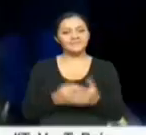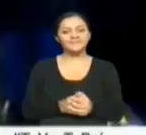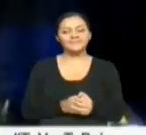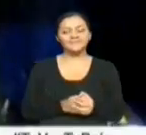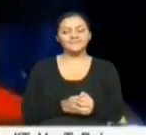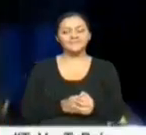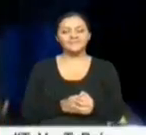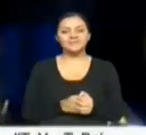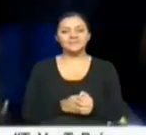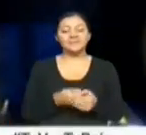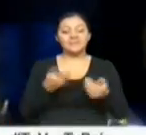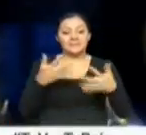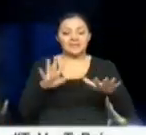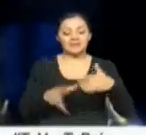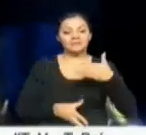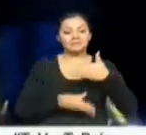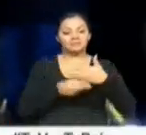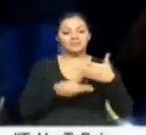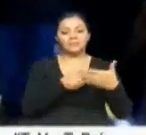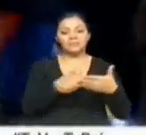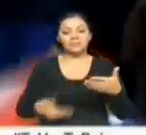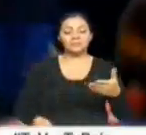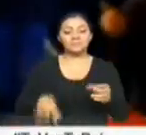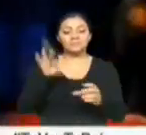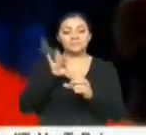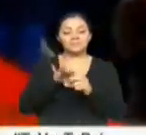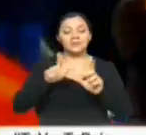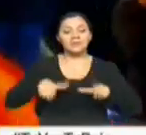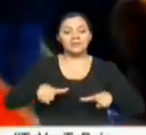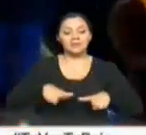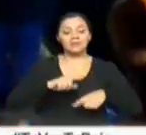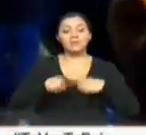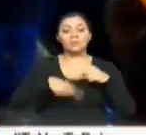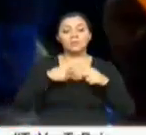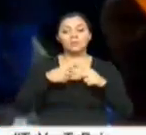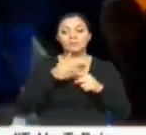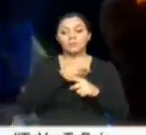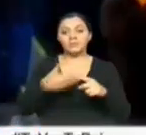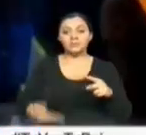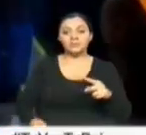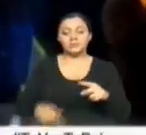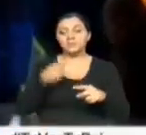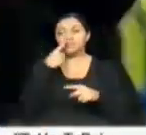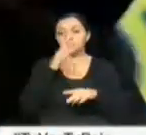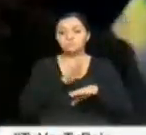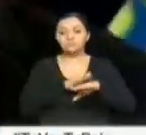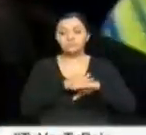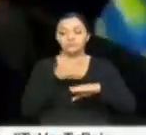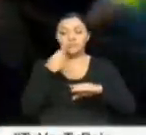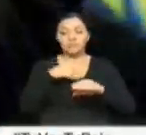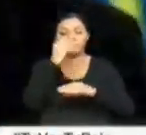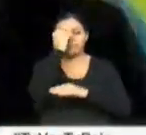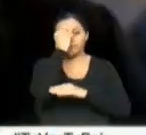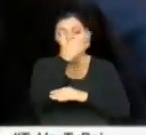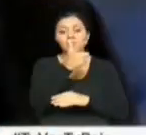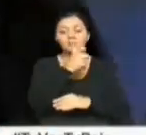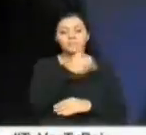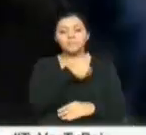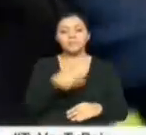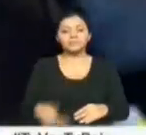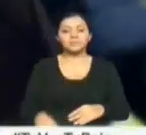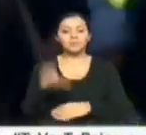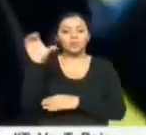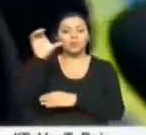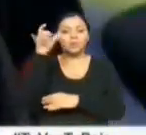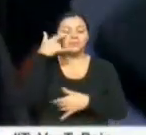grande". Además, el presidente electo Lenín Moreno informó que otro mandatario que se congratuló con su victoria fue el presidente colombiano